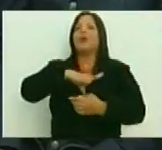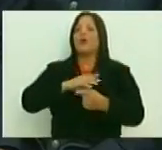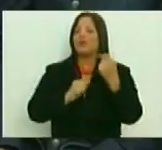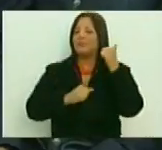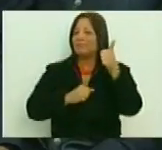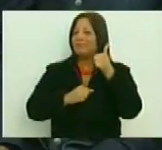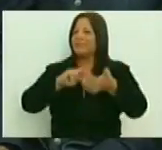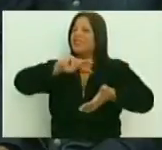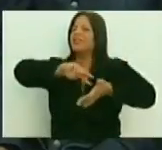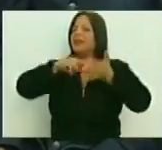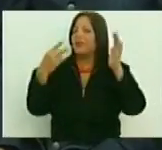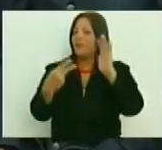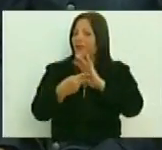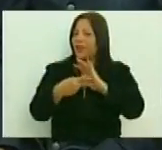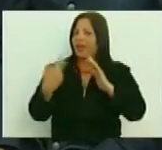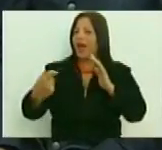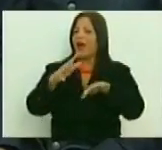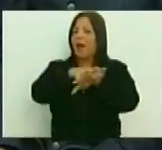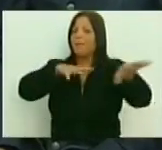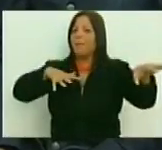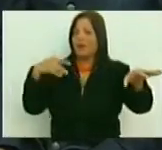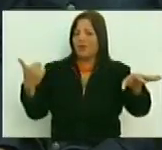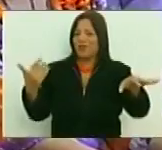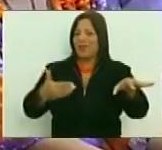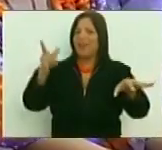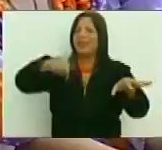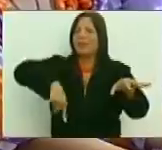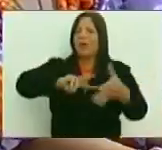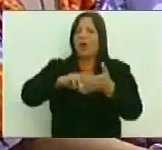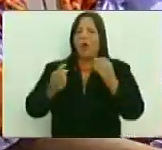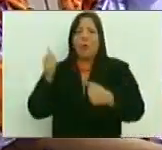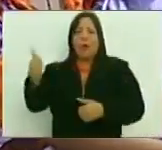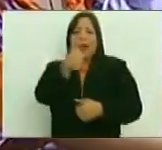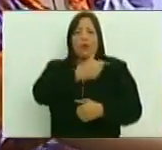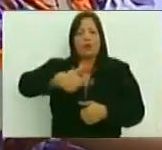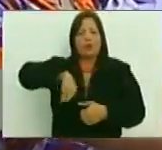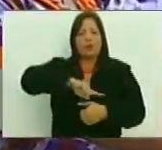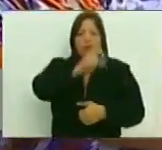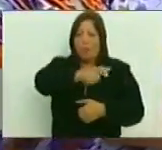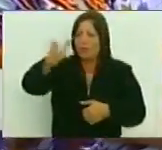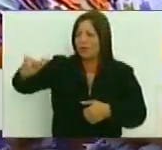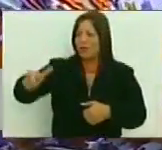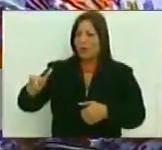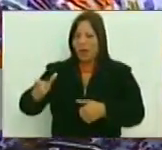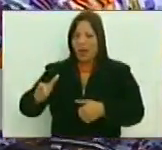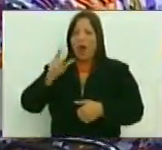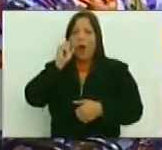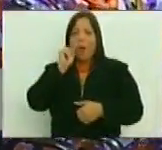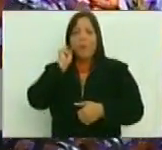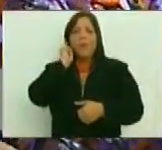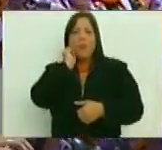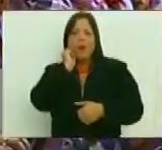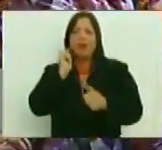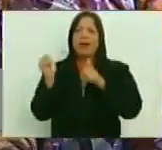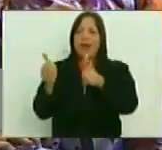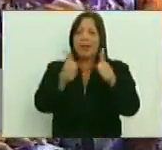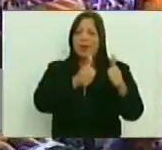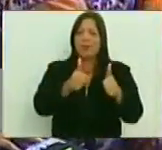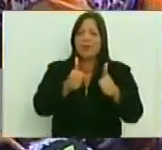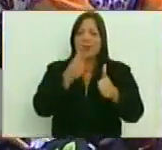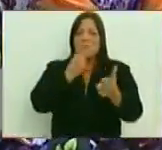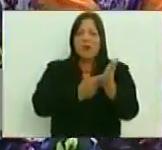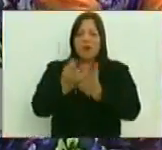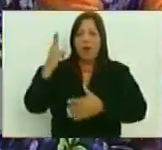la significación de ella en la vida colectiva y sobre cómo cada uno de los ciudadanos y las ciudadanas devienen